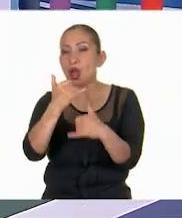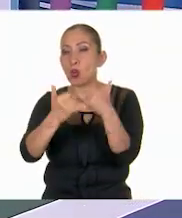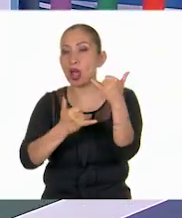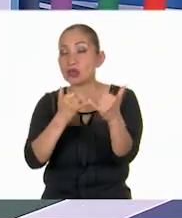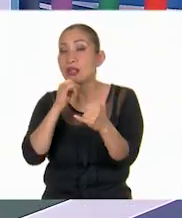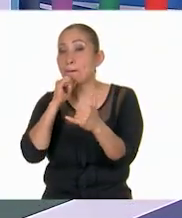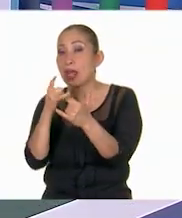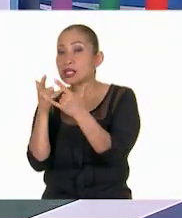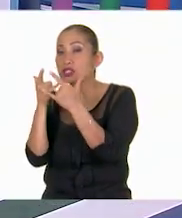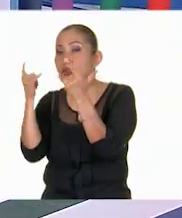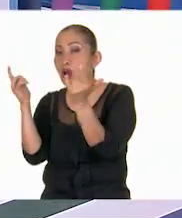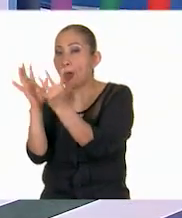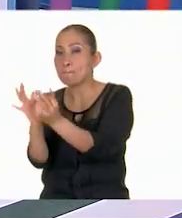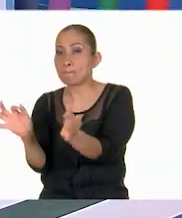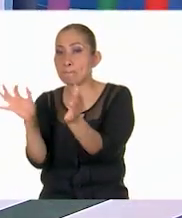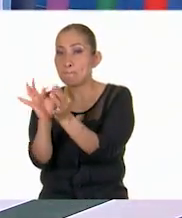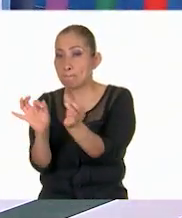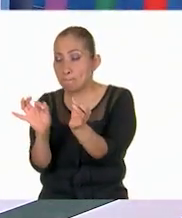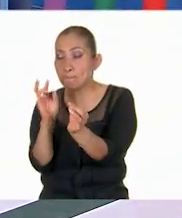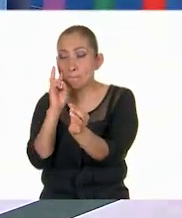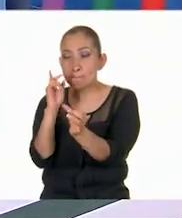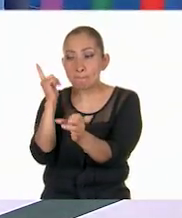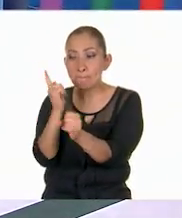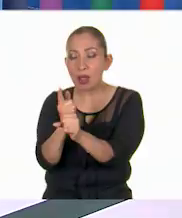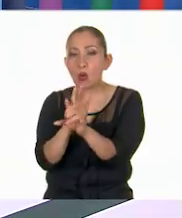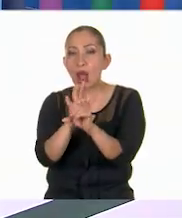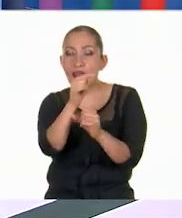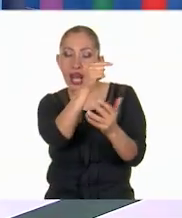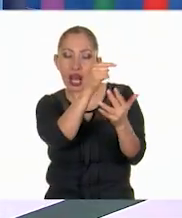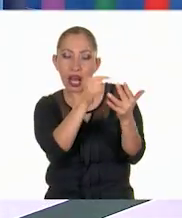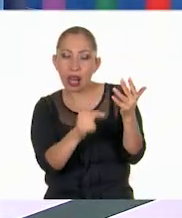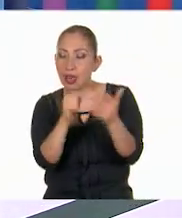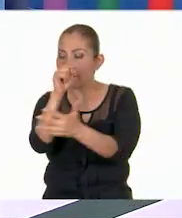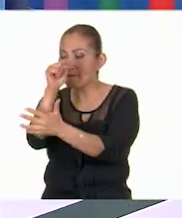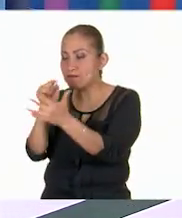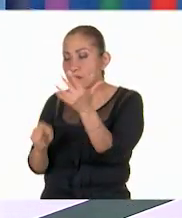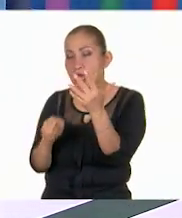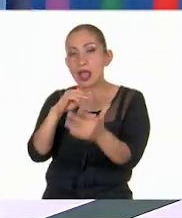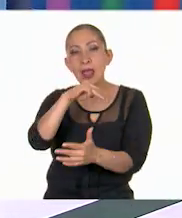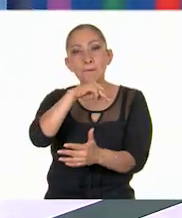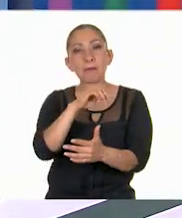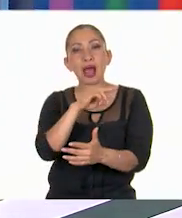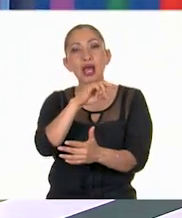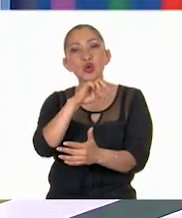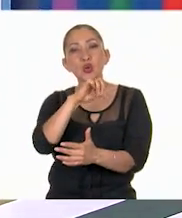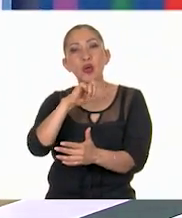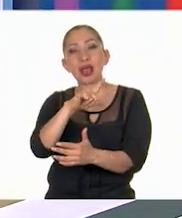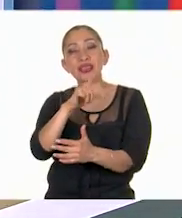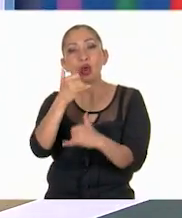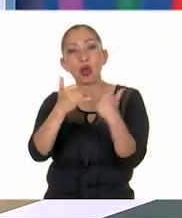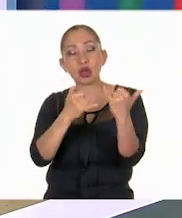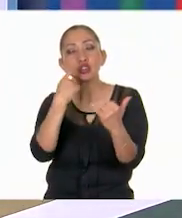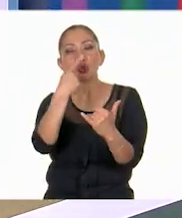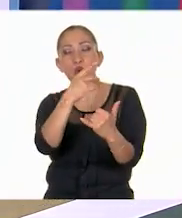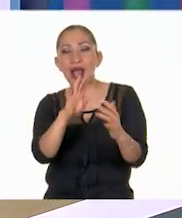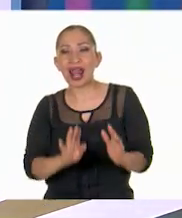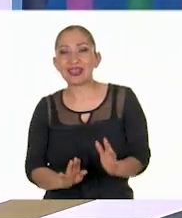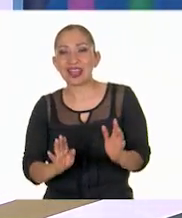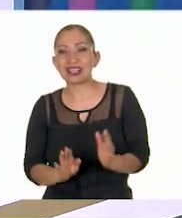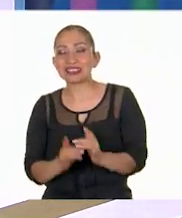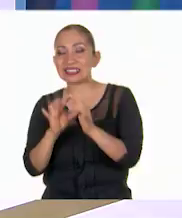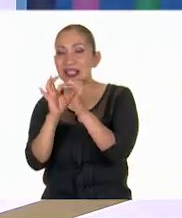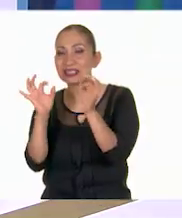relato histórico, dado que identificamos los rasgos esenciales de un manual de juegos y las principales características de los